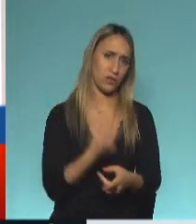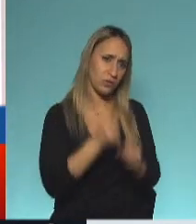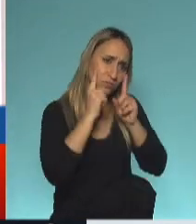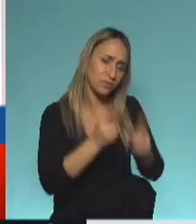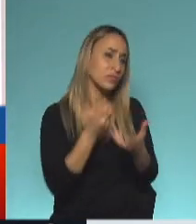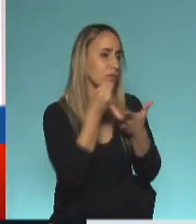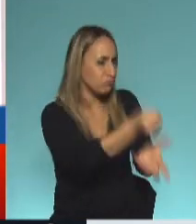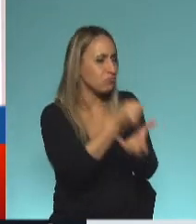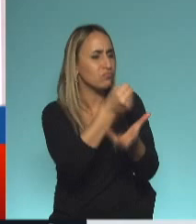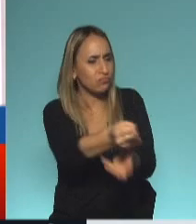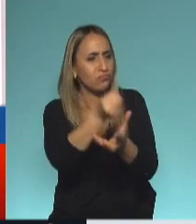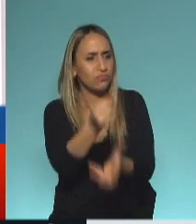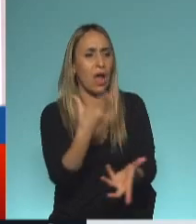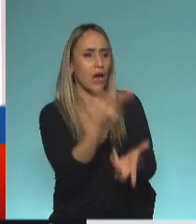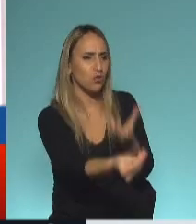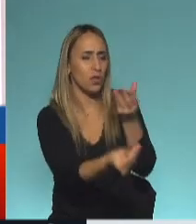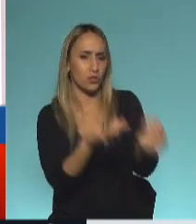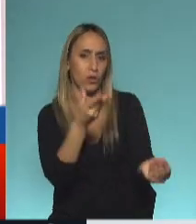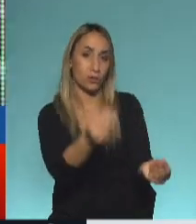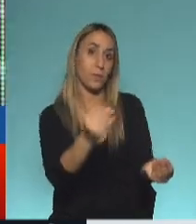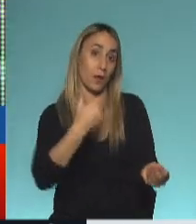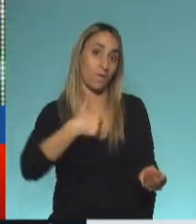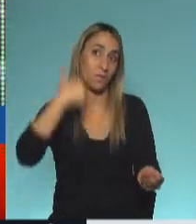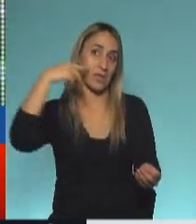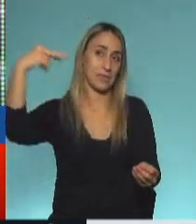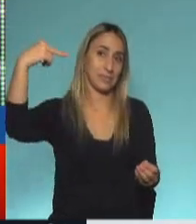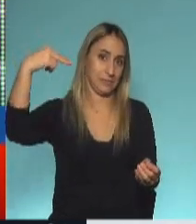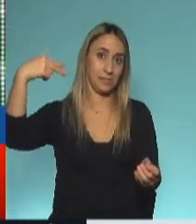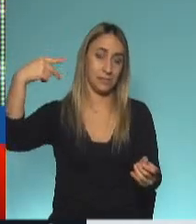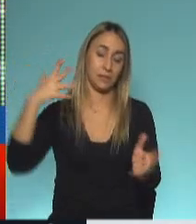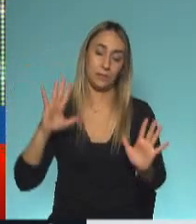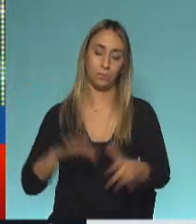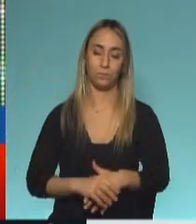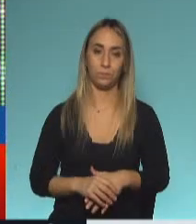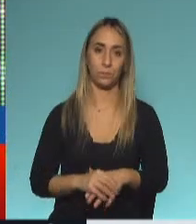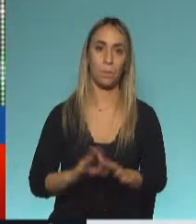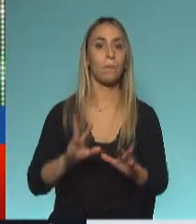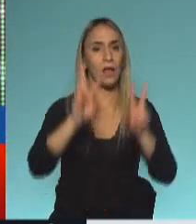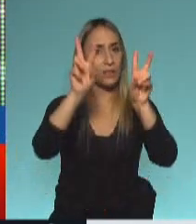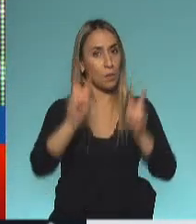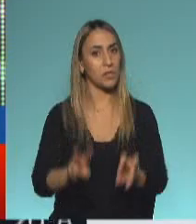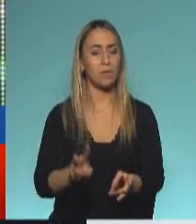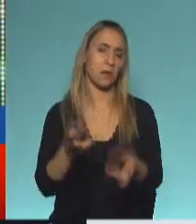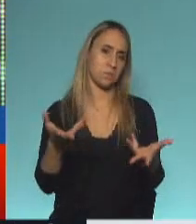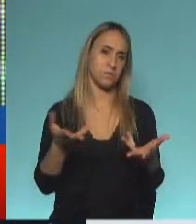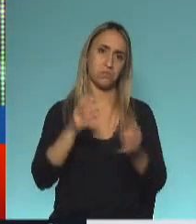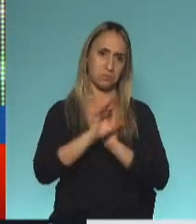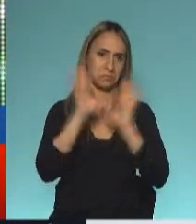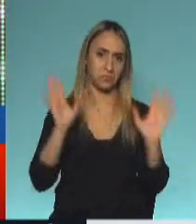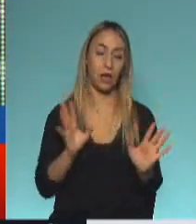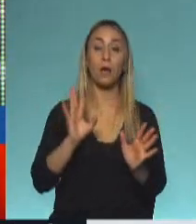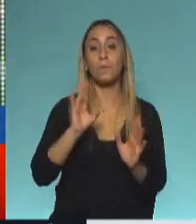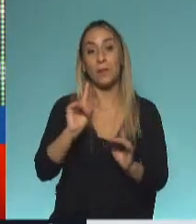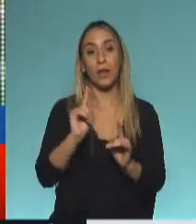necesiten pero es cierto que el fondo está mirando y eso sin el cable es inevitable es temas muy disímiles nazarena pero que en un punto